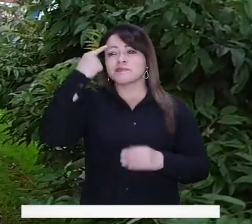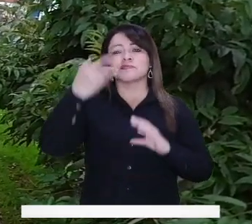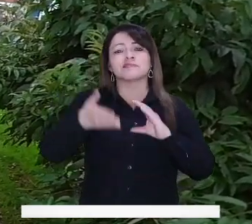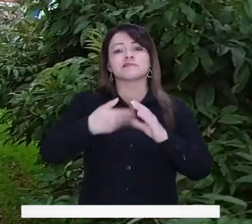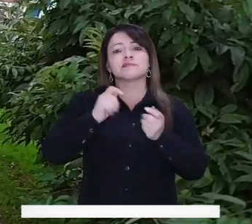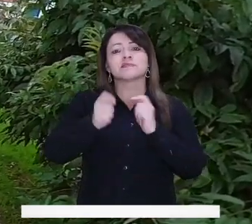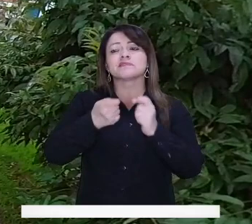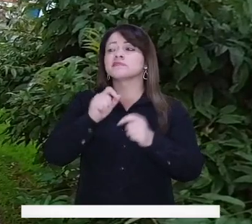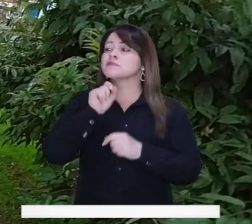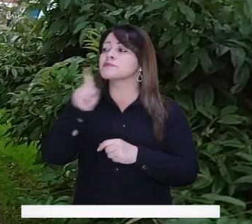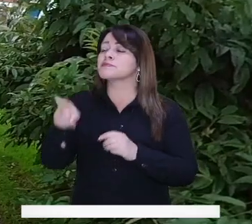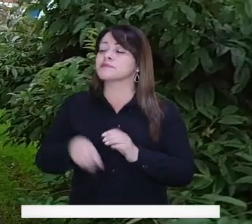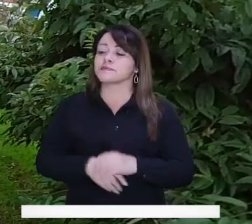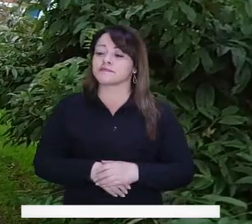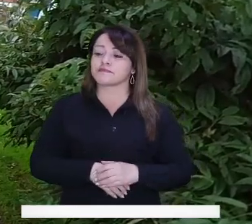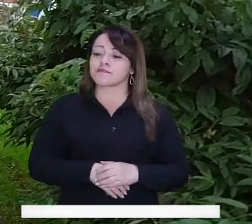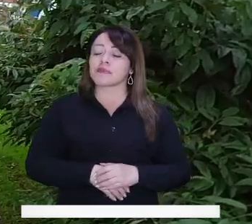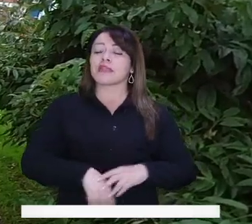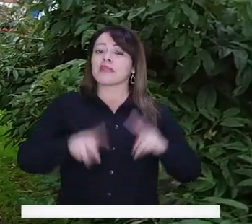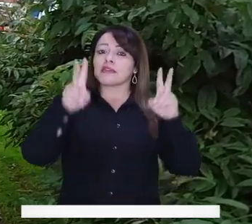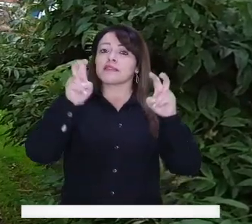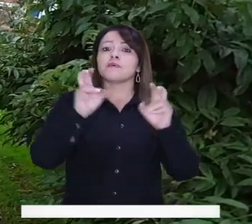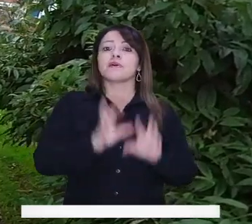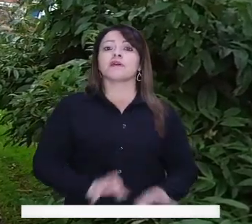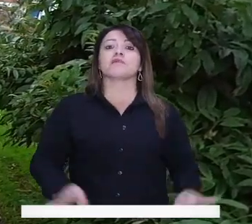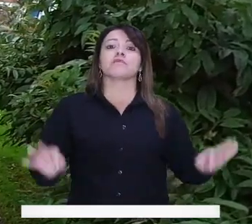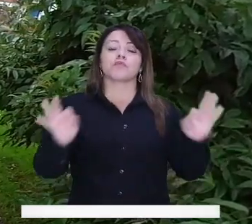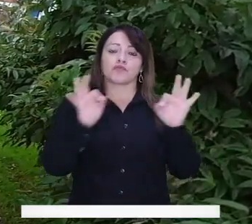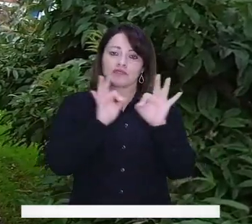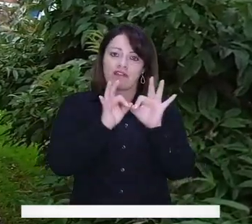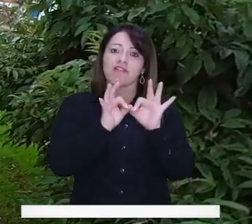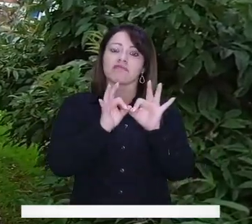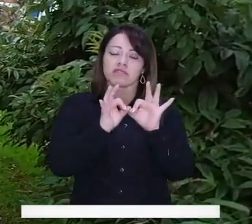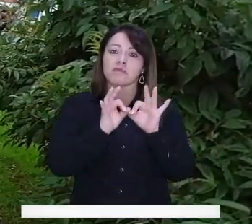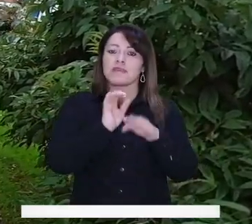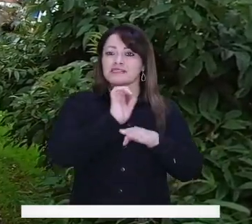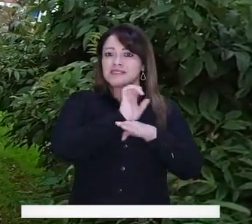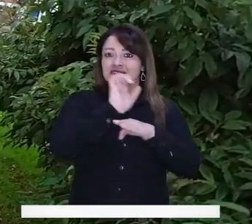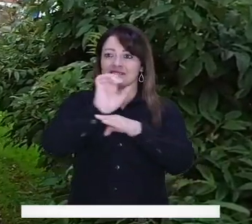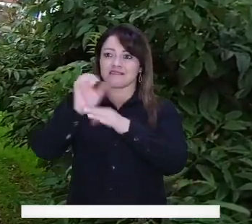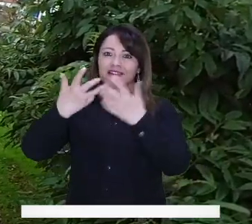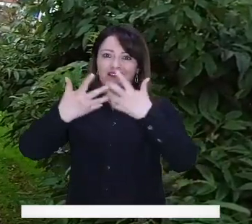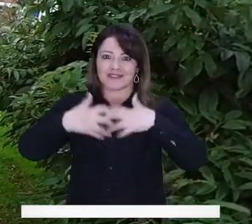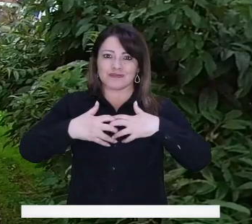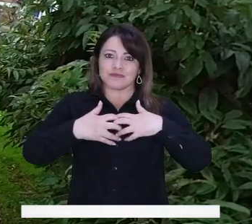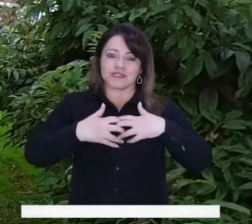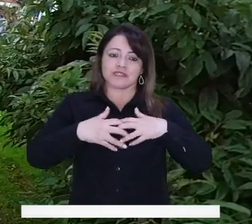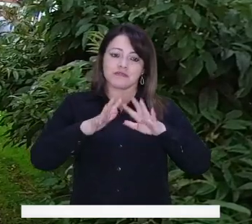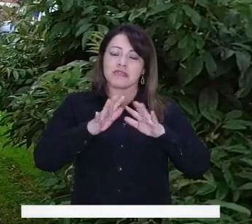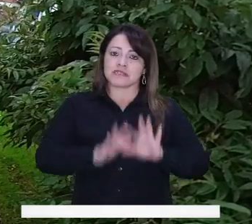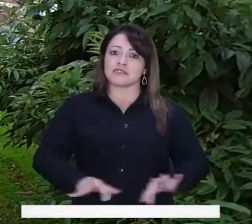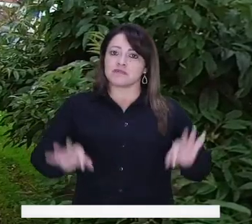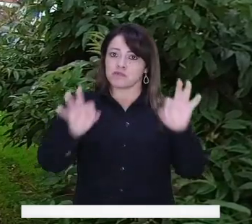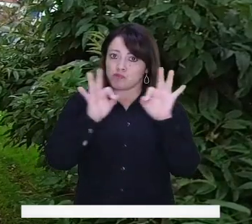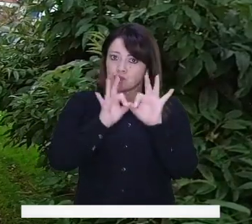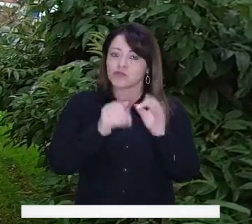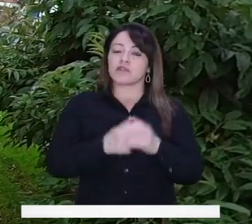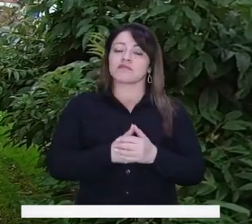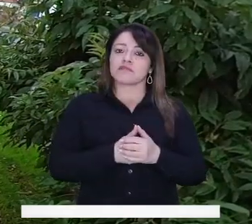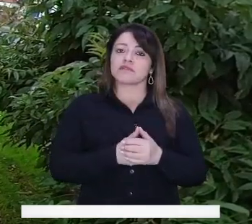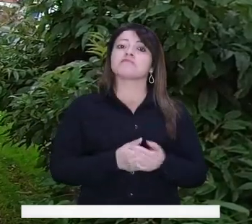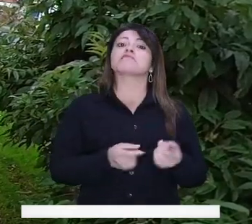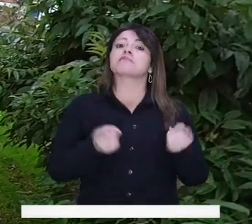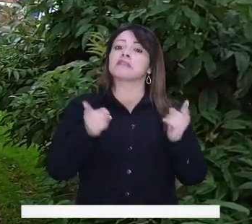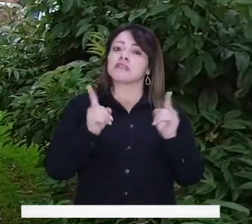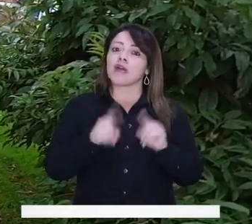tema del cambio climático? Pues creería que es un tema importante, no solo para las grandes industrias como lo vienen haciendo como otros canales